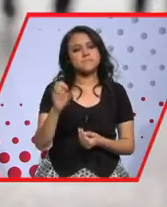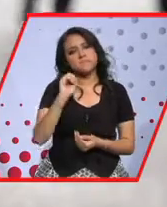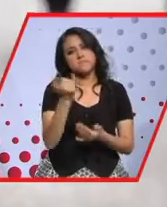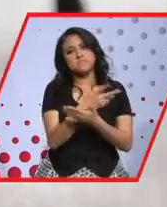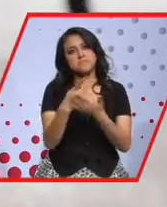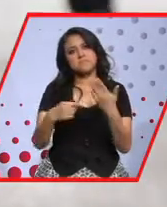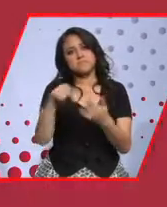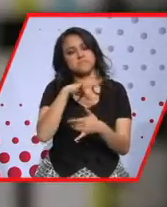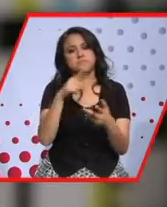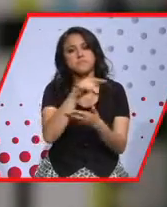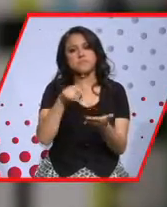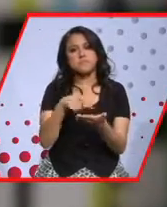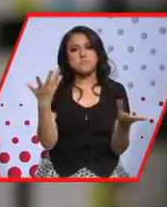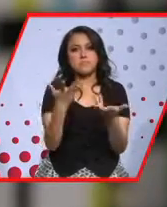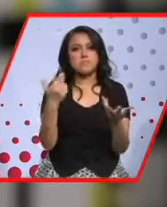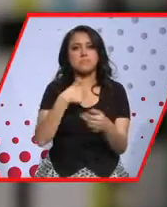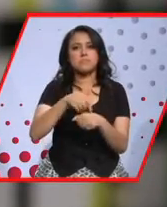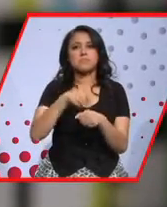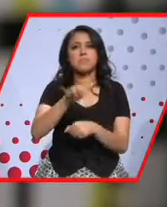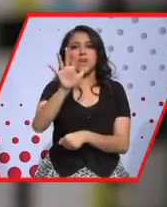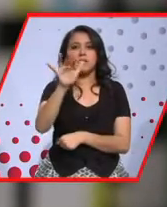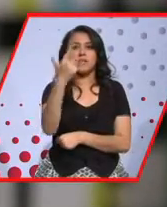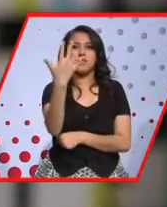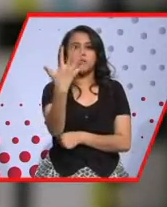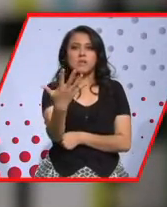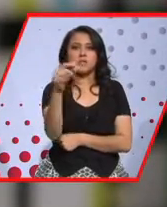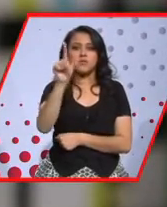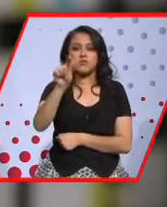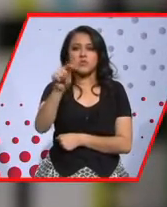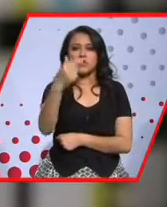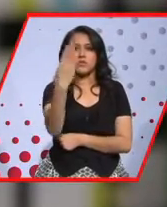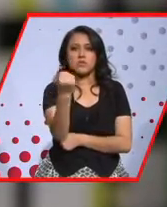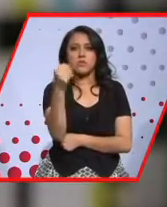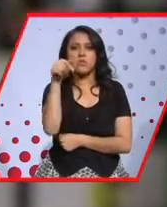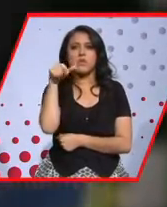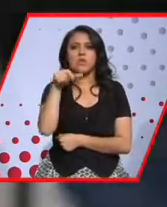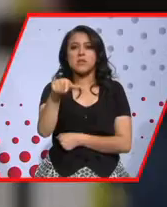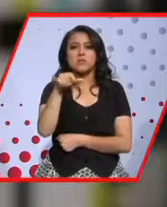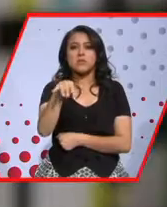que se llevan a cabo. Nuestro número telefónico es